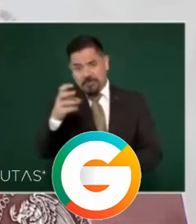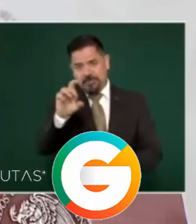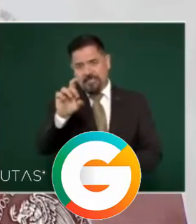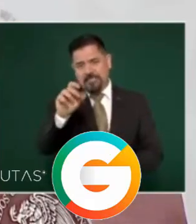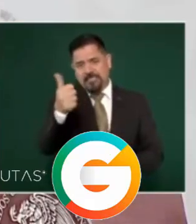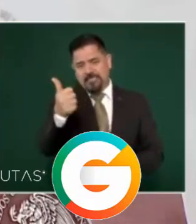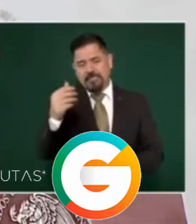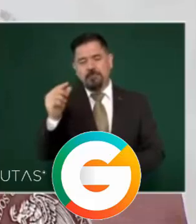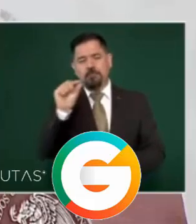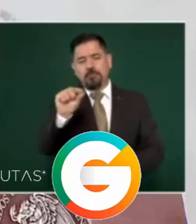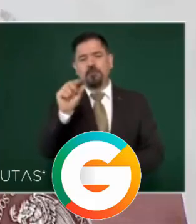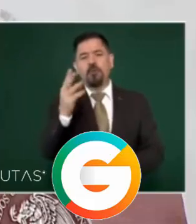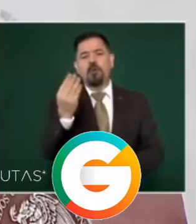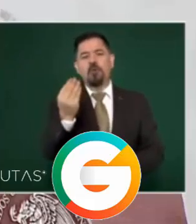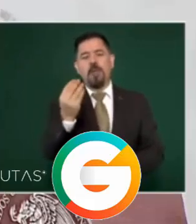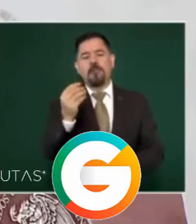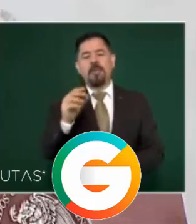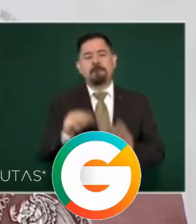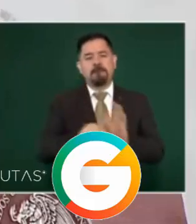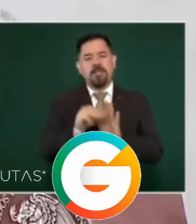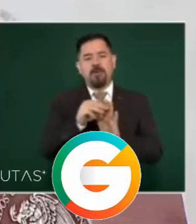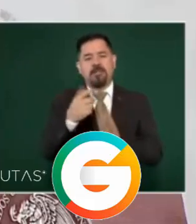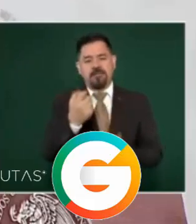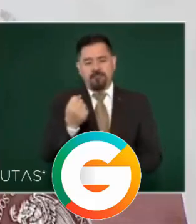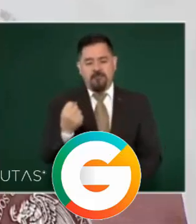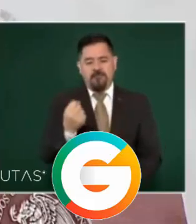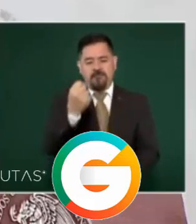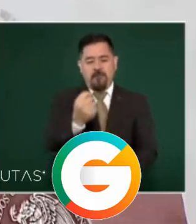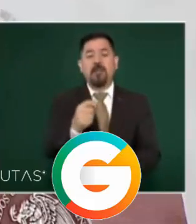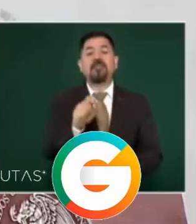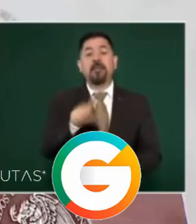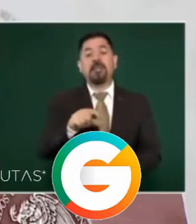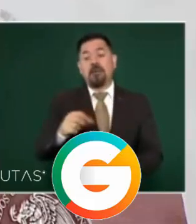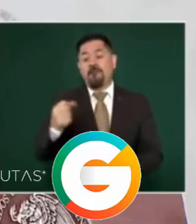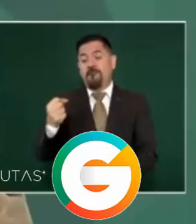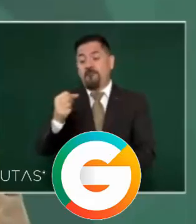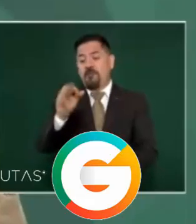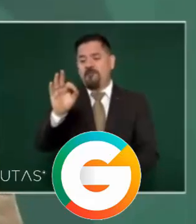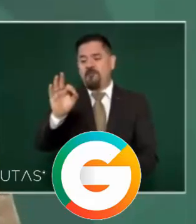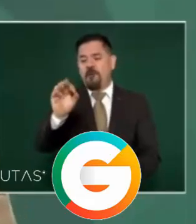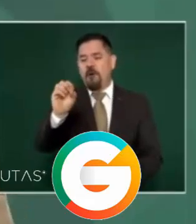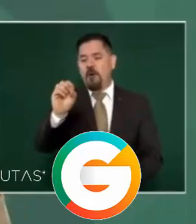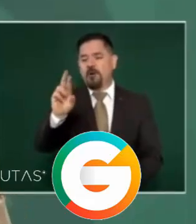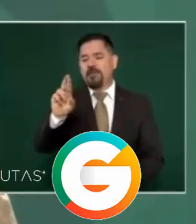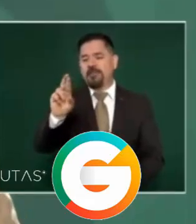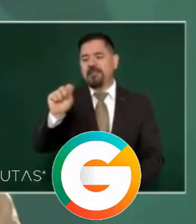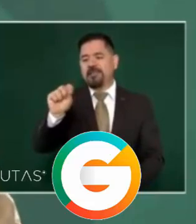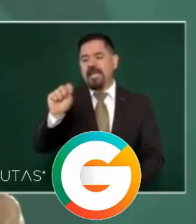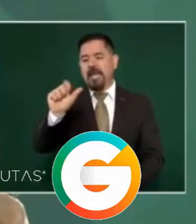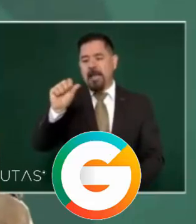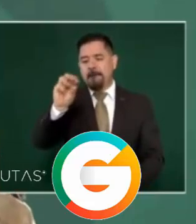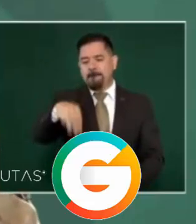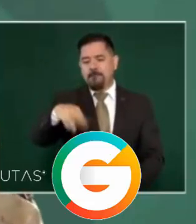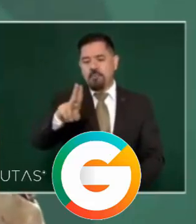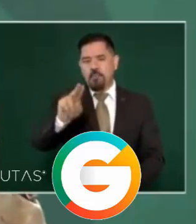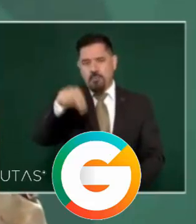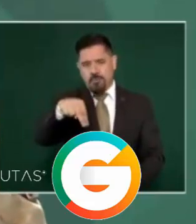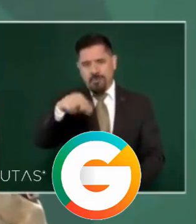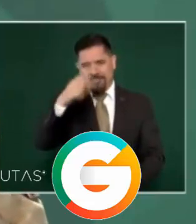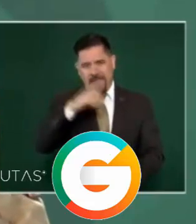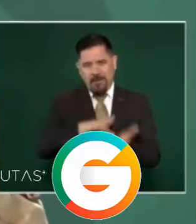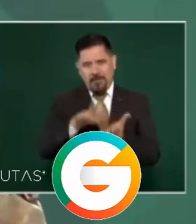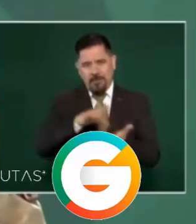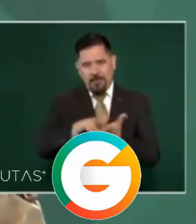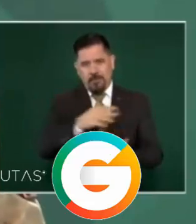336.9 millones de pesos de este fondo. Y de Fortamun, del fortalecimiento de los municipios y demarcaciones